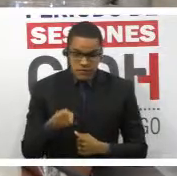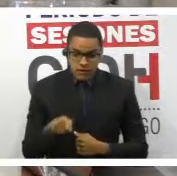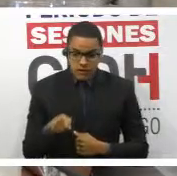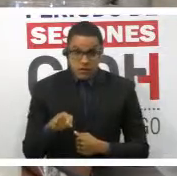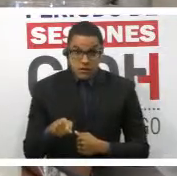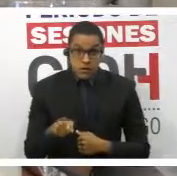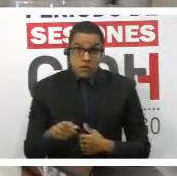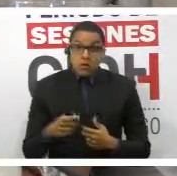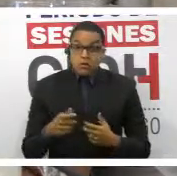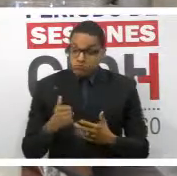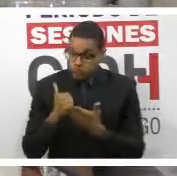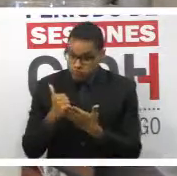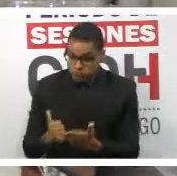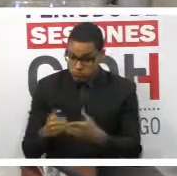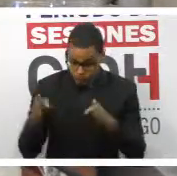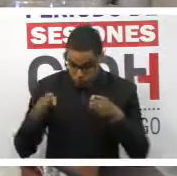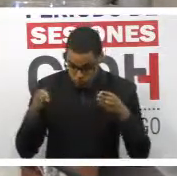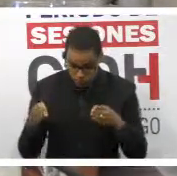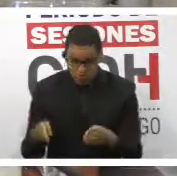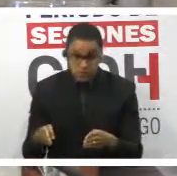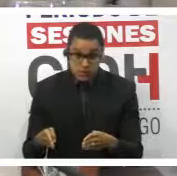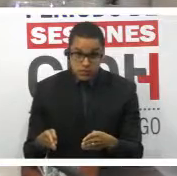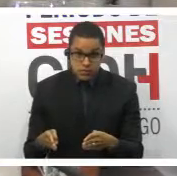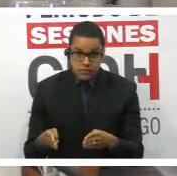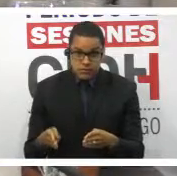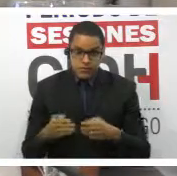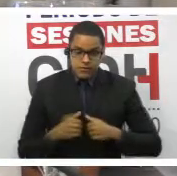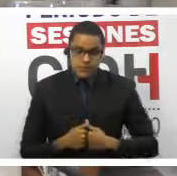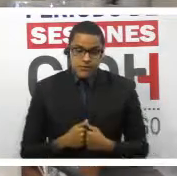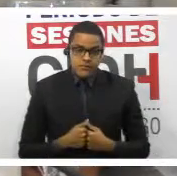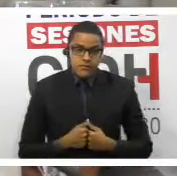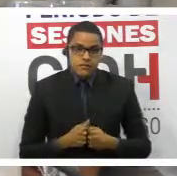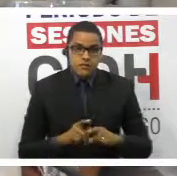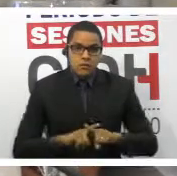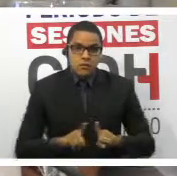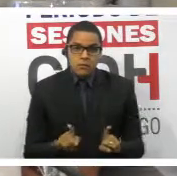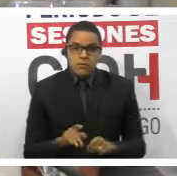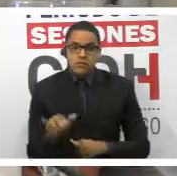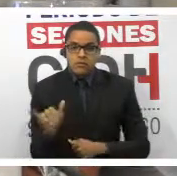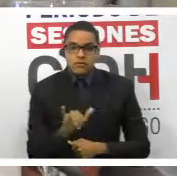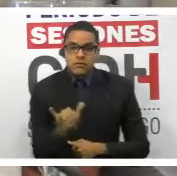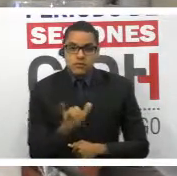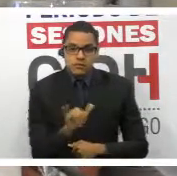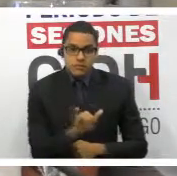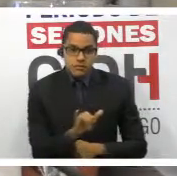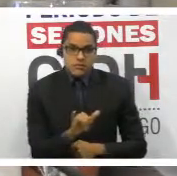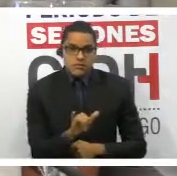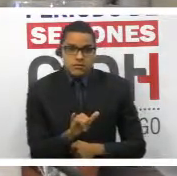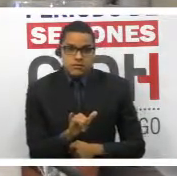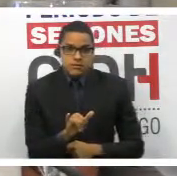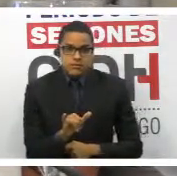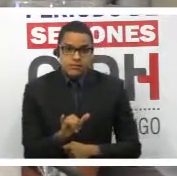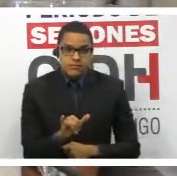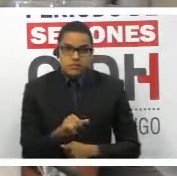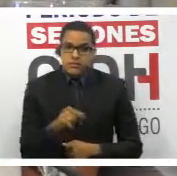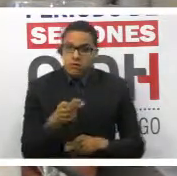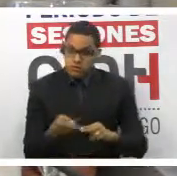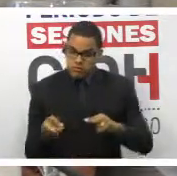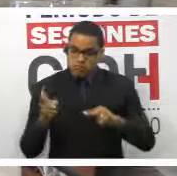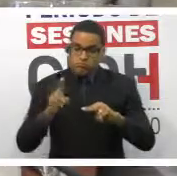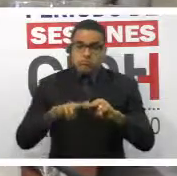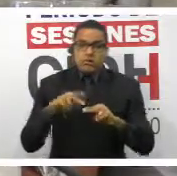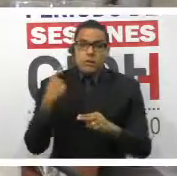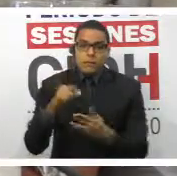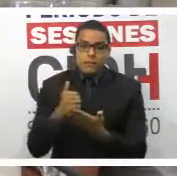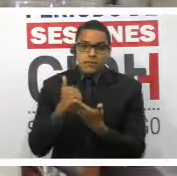derechos de principios pero también a refuerza la perspectiva no asistencialista sino de derechos humanos